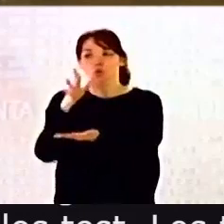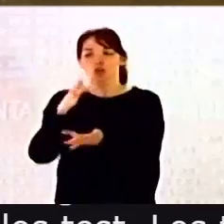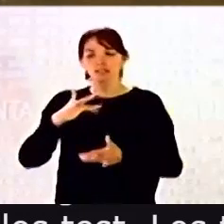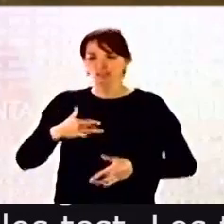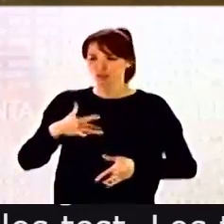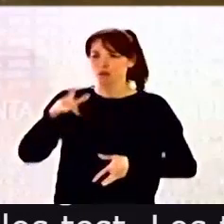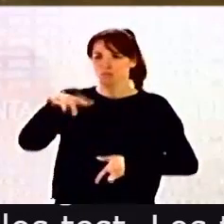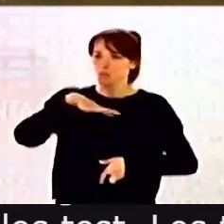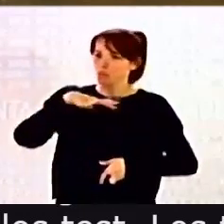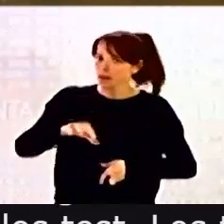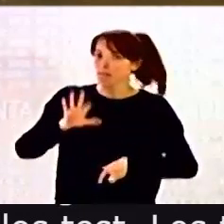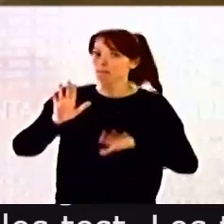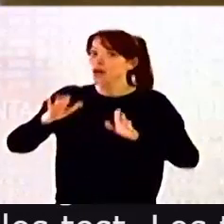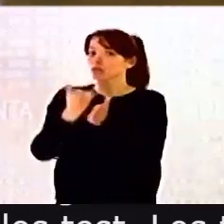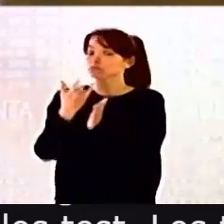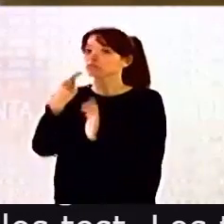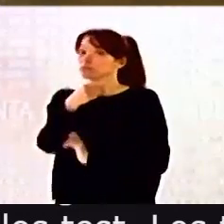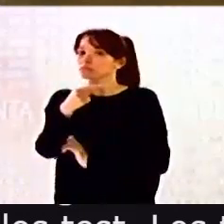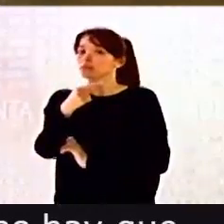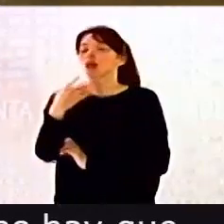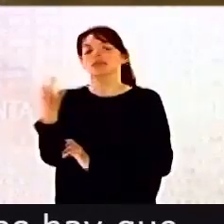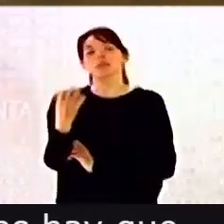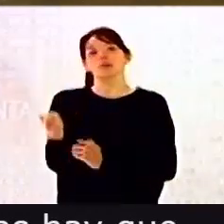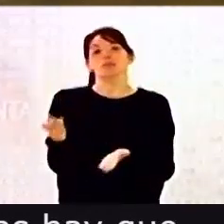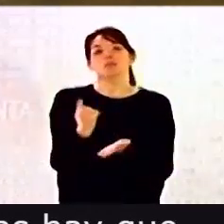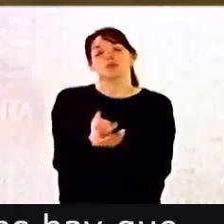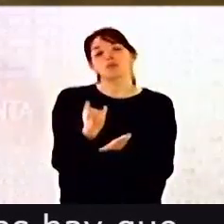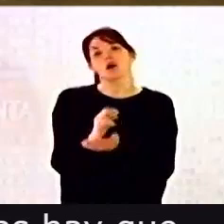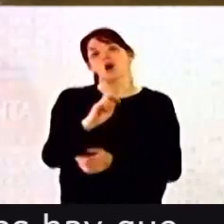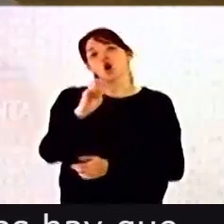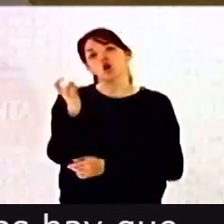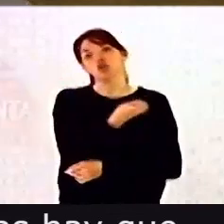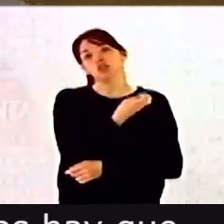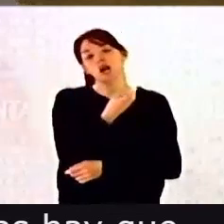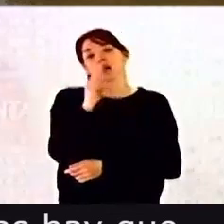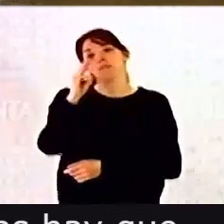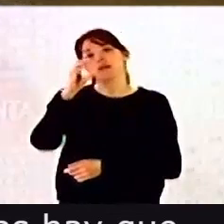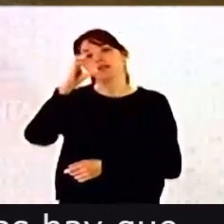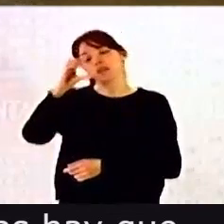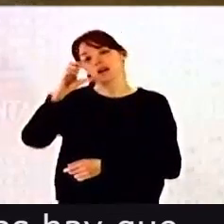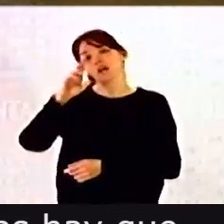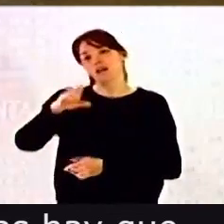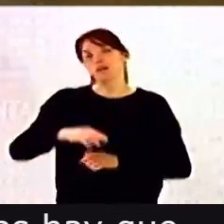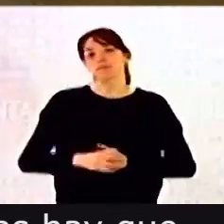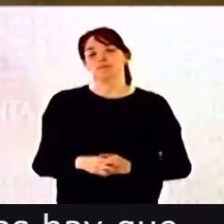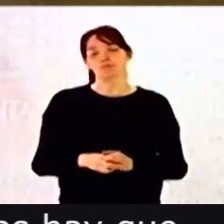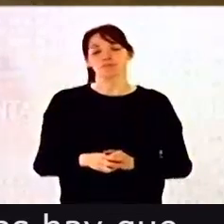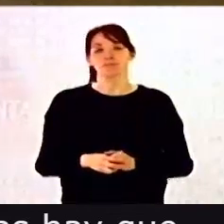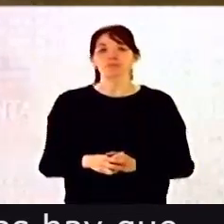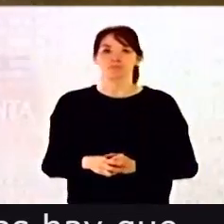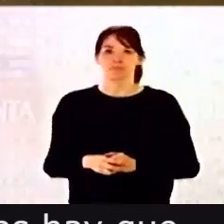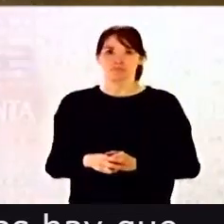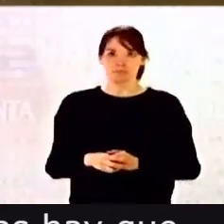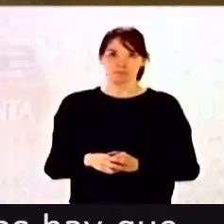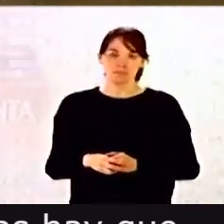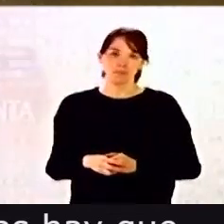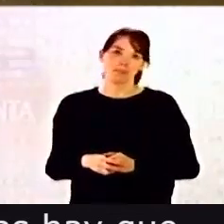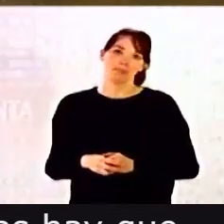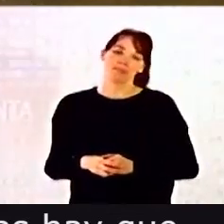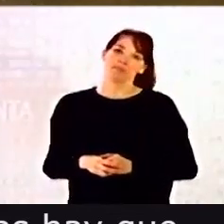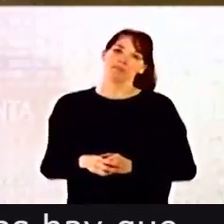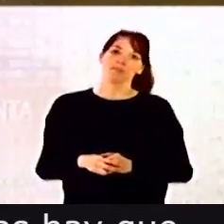compatibles, hay que completarlos con una prueba que es el patrón oro, que es la PCR. Con respecto a la